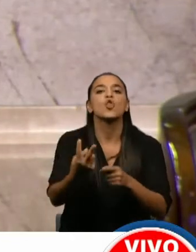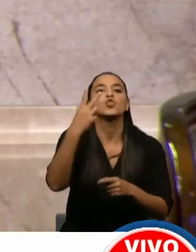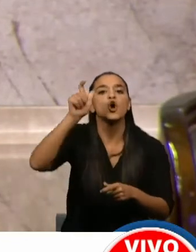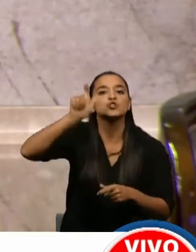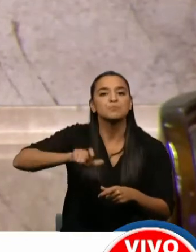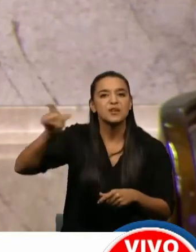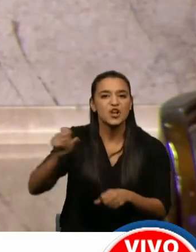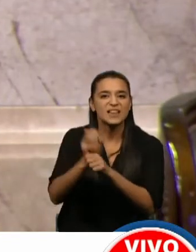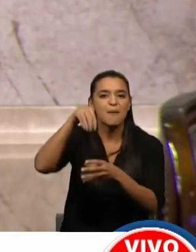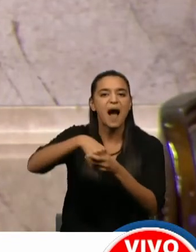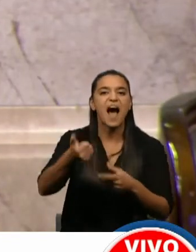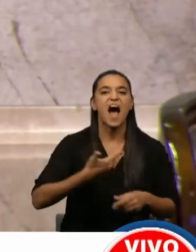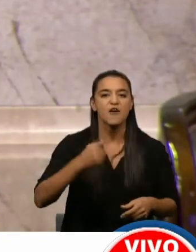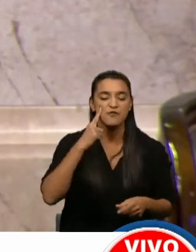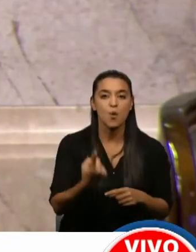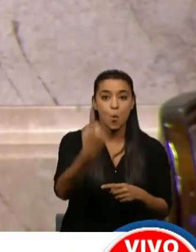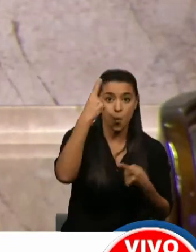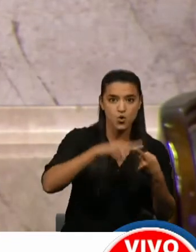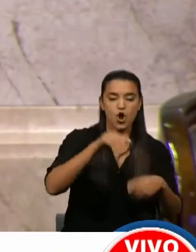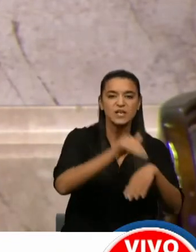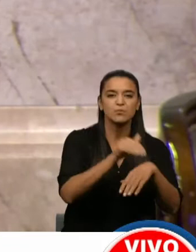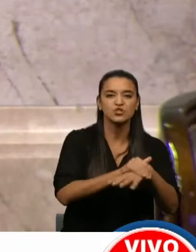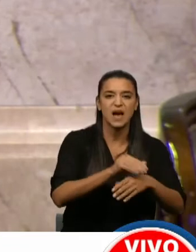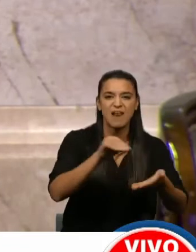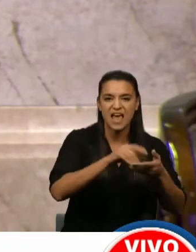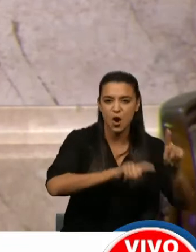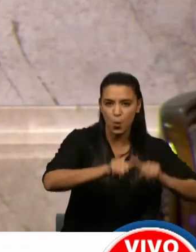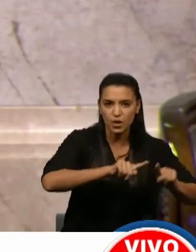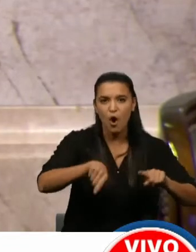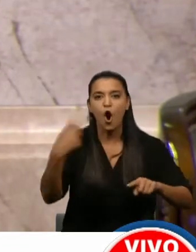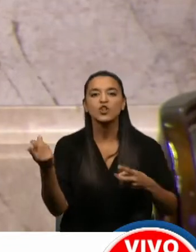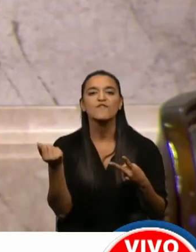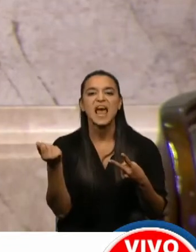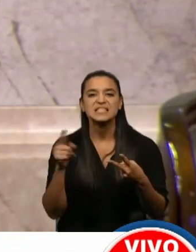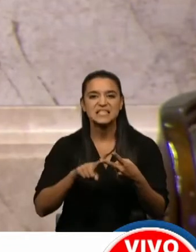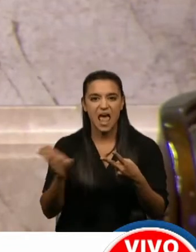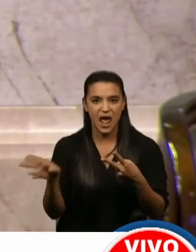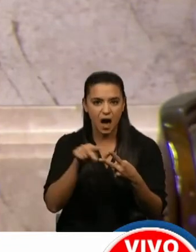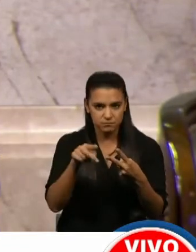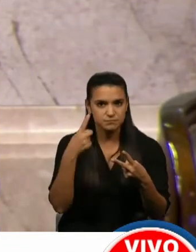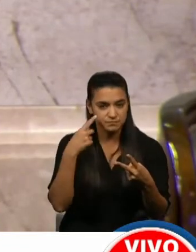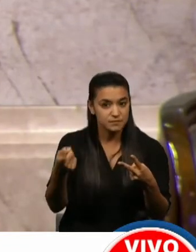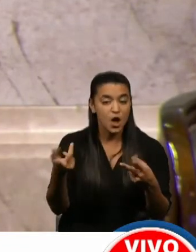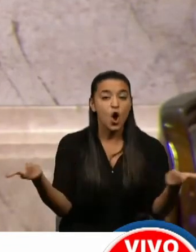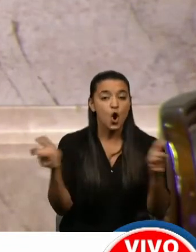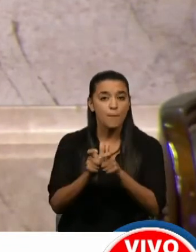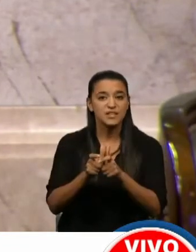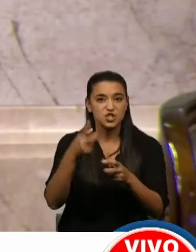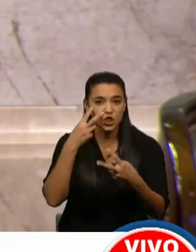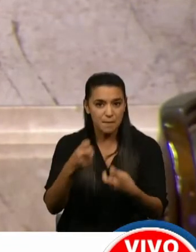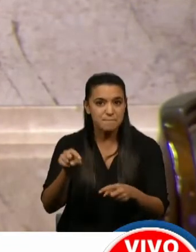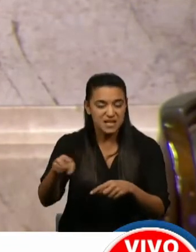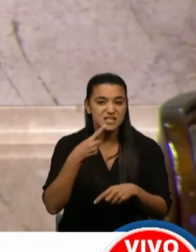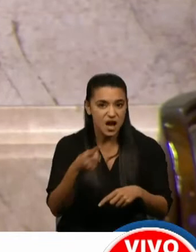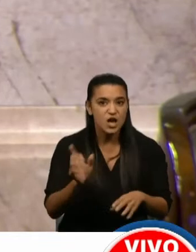agentes de la AFI, uno encargado de la parte ejecutiva y otro de la parte financiera. Esto reconocido en la Comisión de Inteligencia